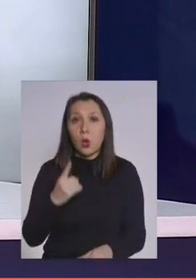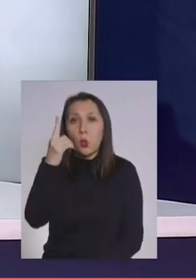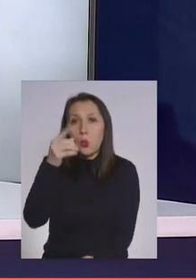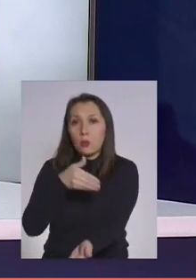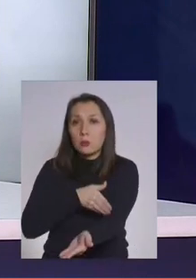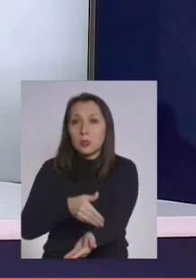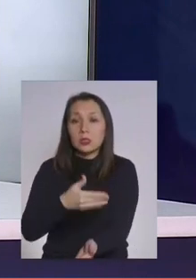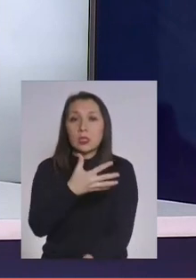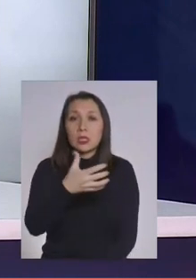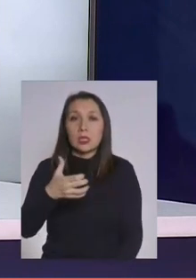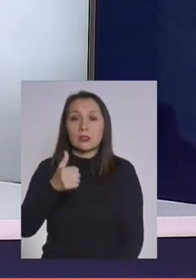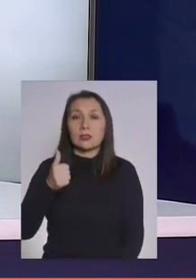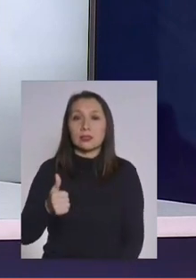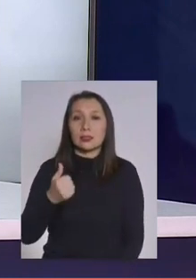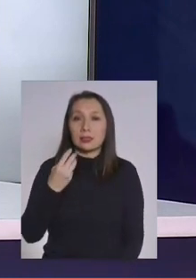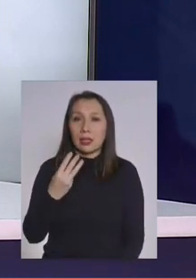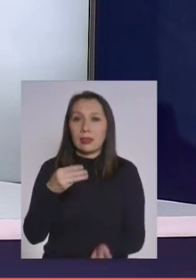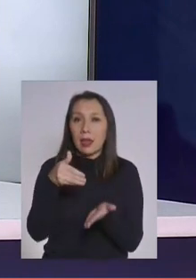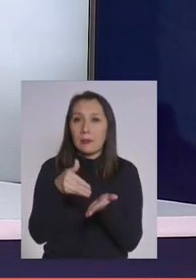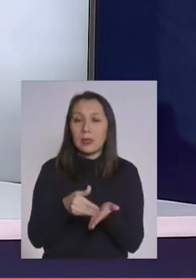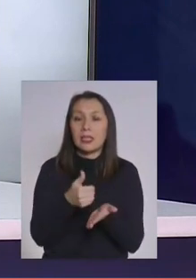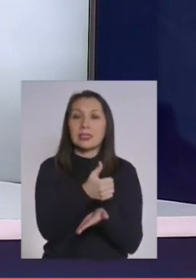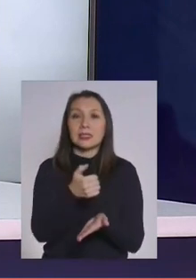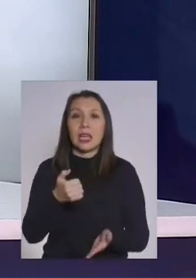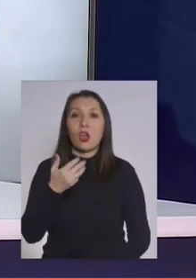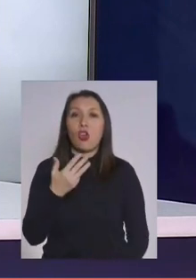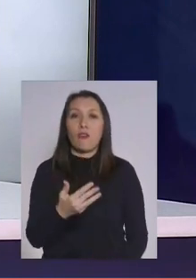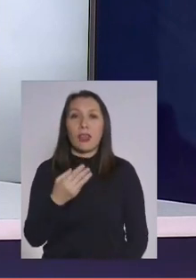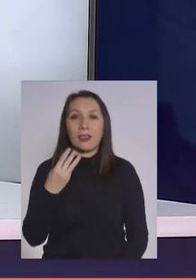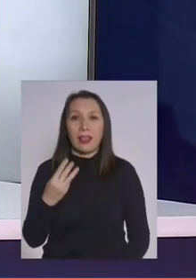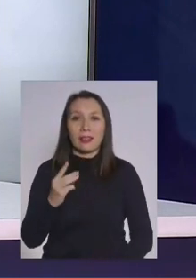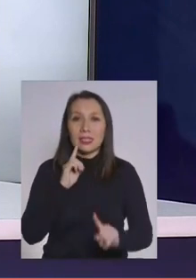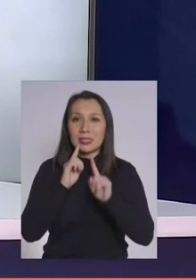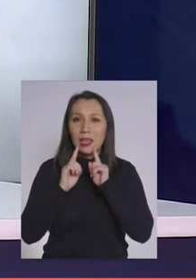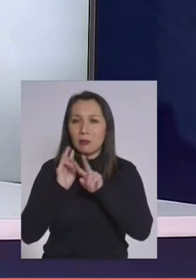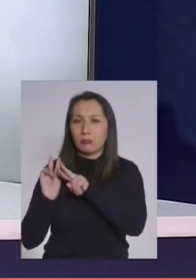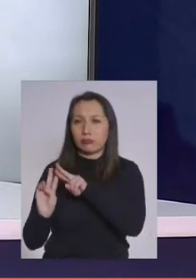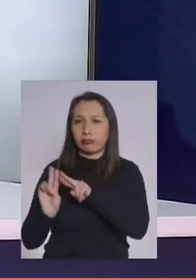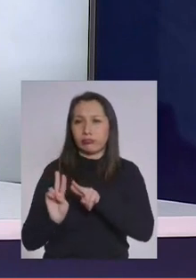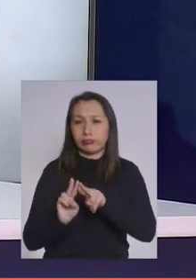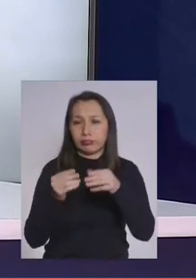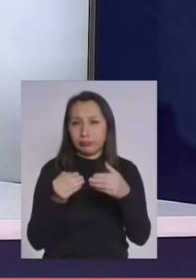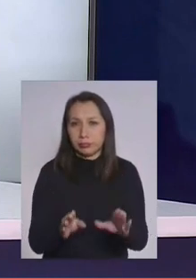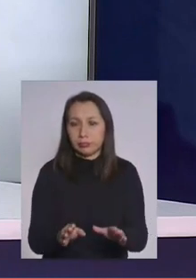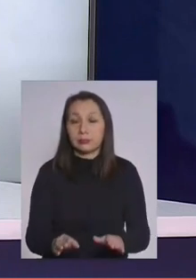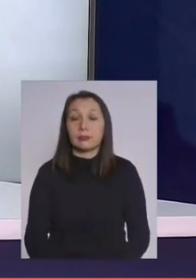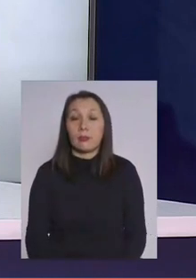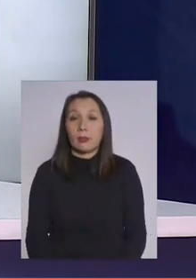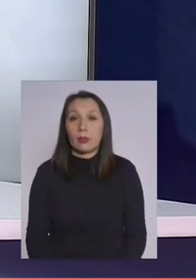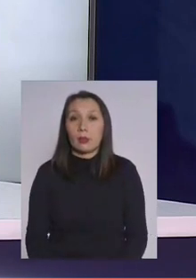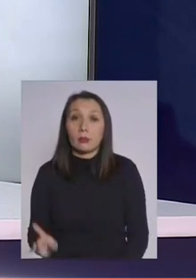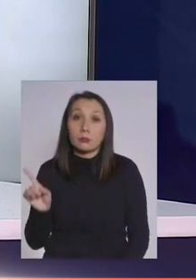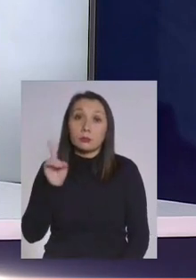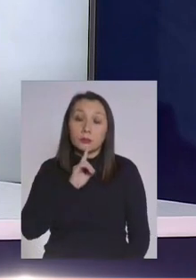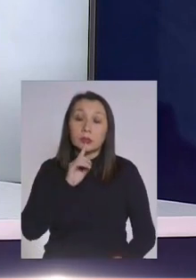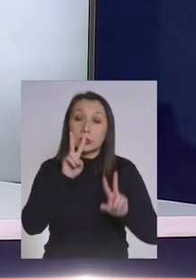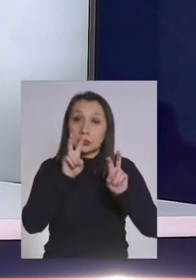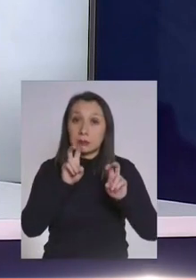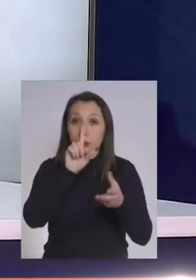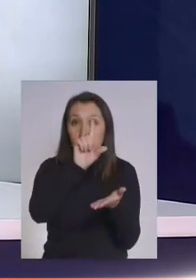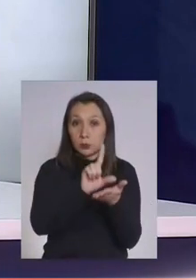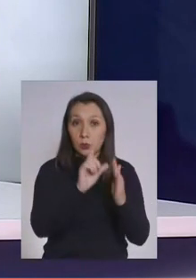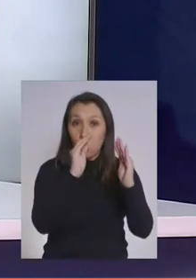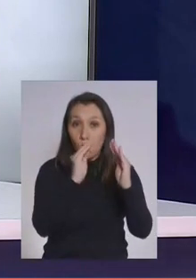un millón quinientos sesenta y tres mil 693 exámenes finalmente las residencias